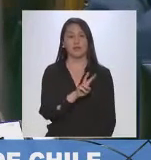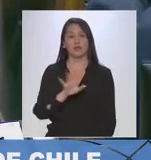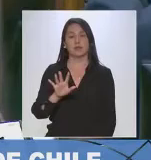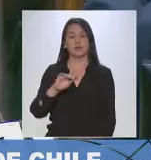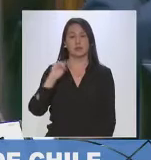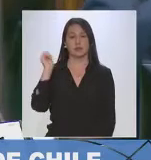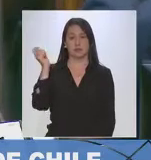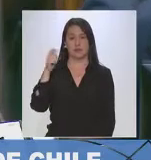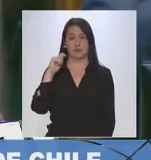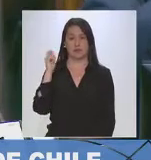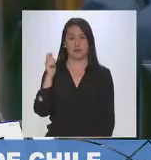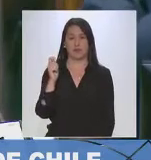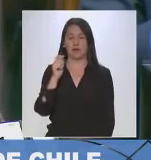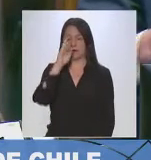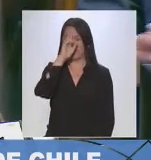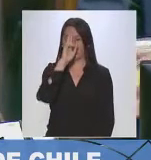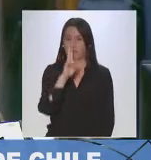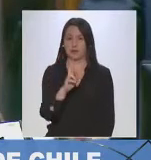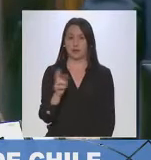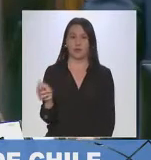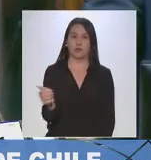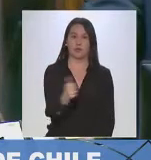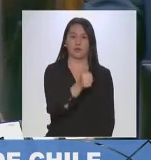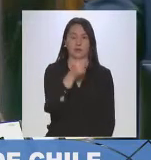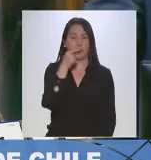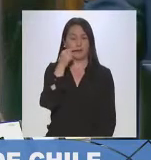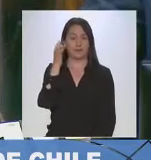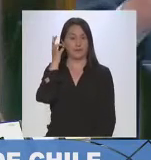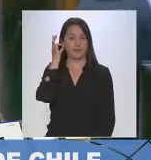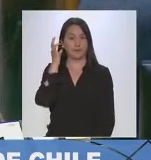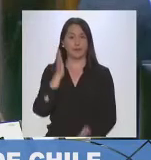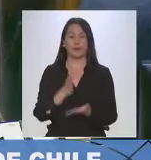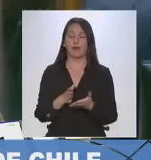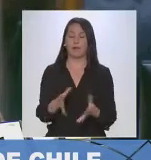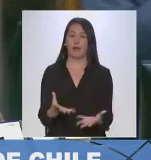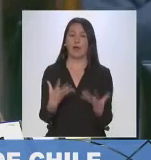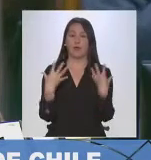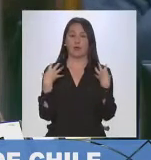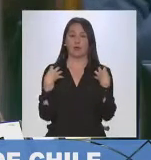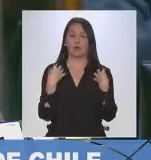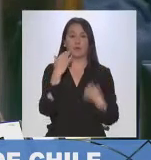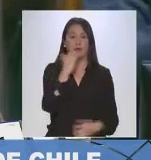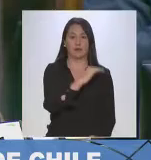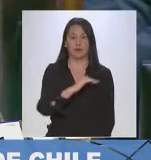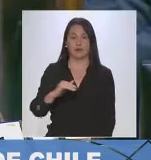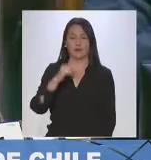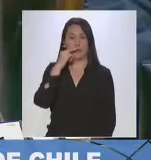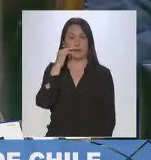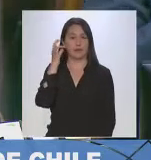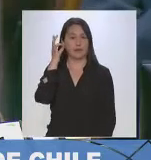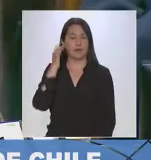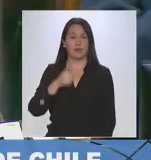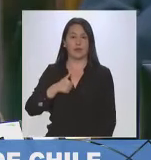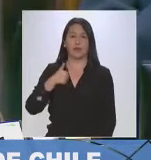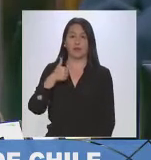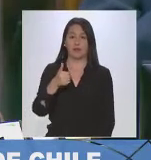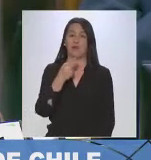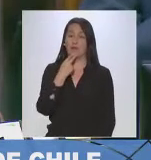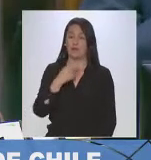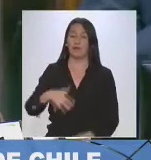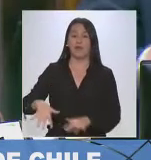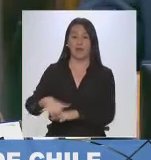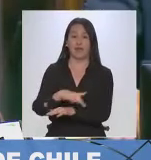septiembre respetando a todas ya todos haciéndonos cargo de nuestros niños niñas adolescentes que vivieron la situación es